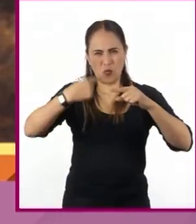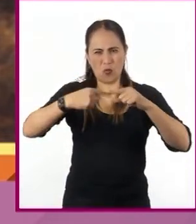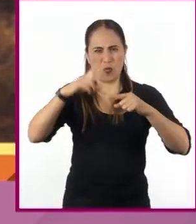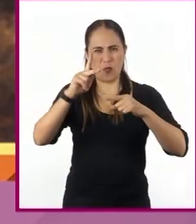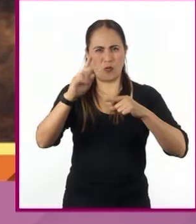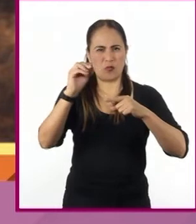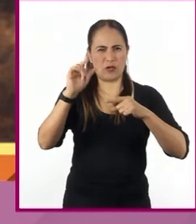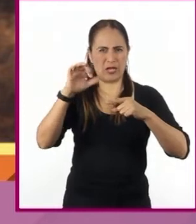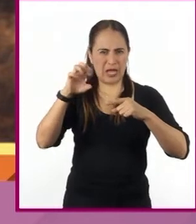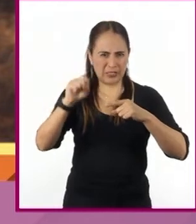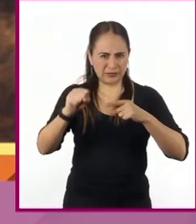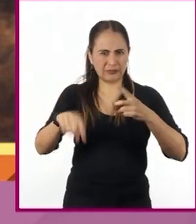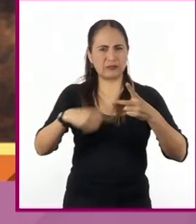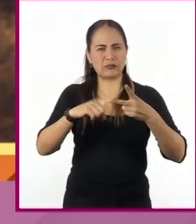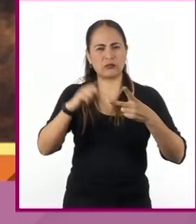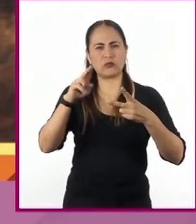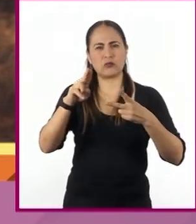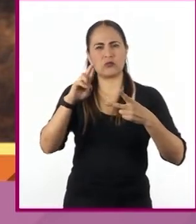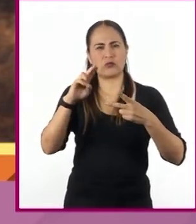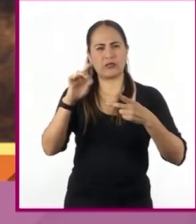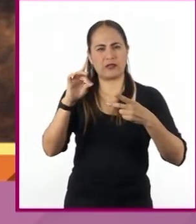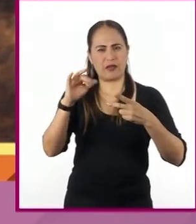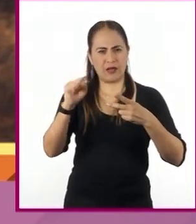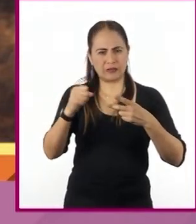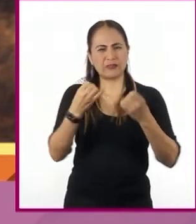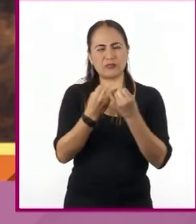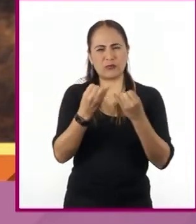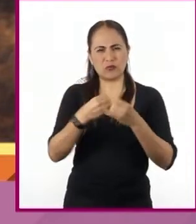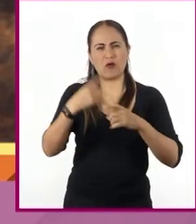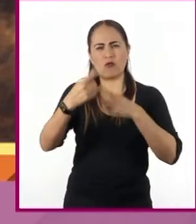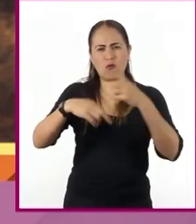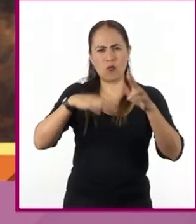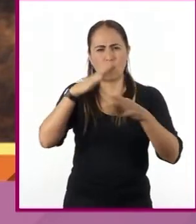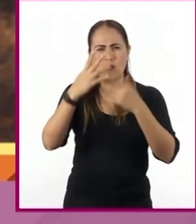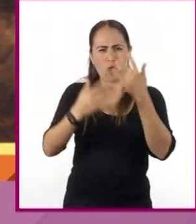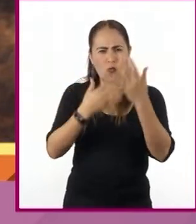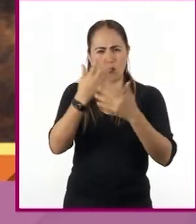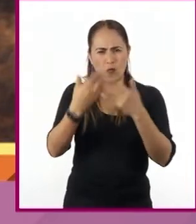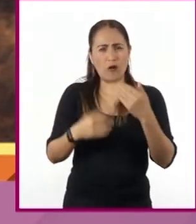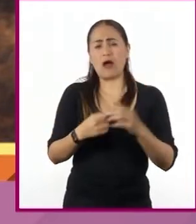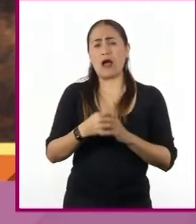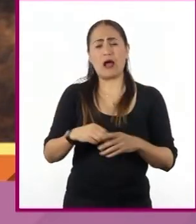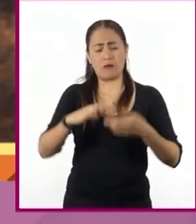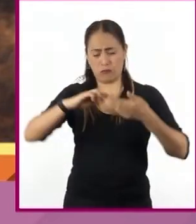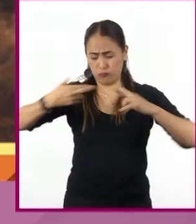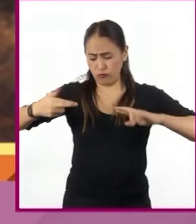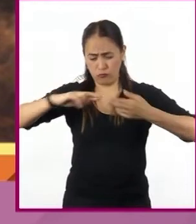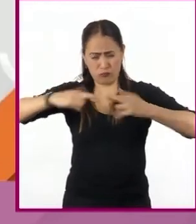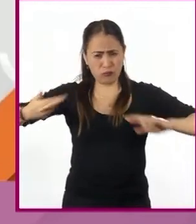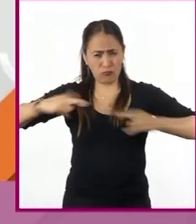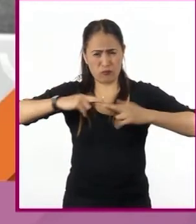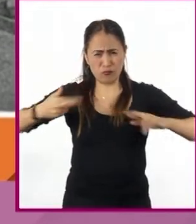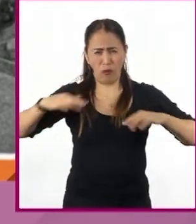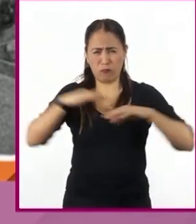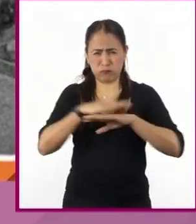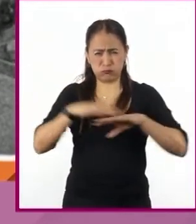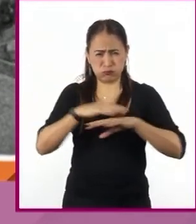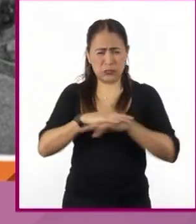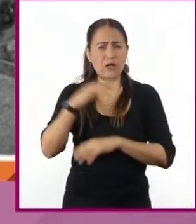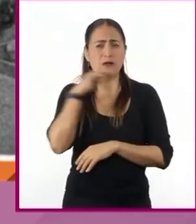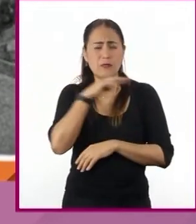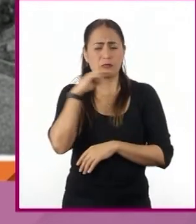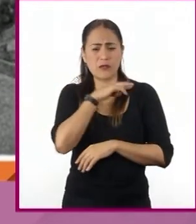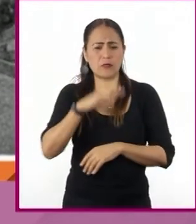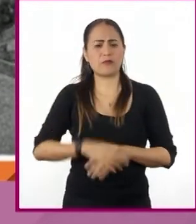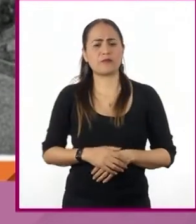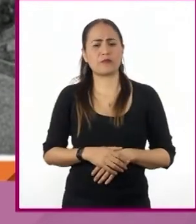ruedas, palancas y engranes movidos por una máquina de vapor, se encargaba de tejer cientos de hilos rápidamente. A los telares